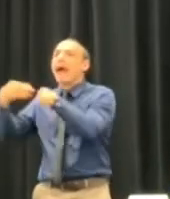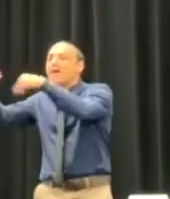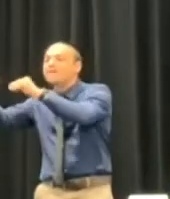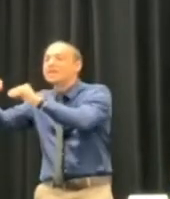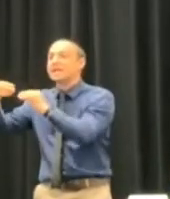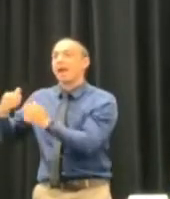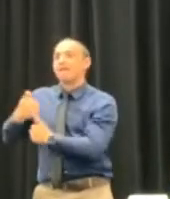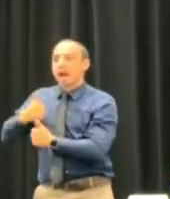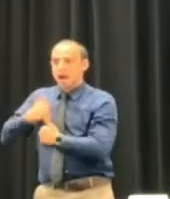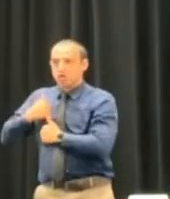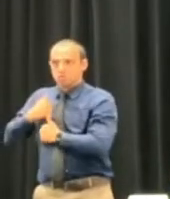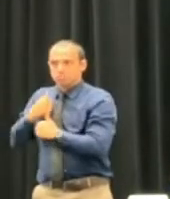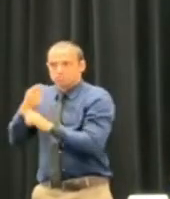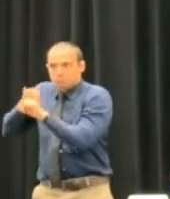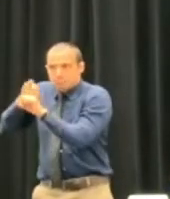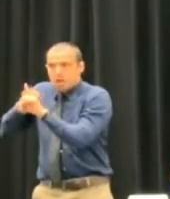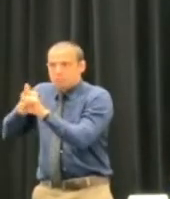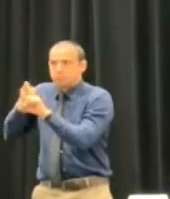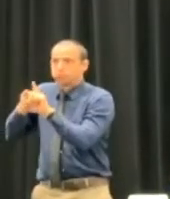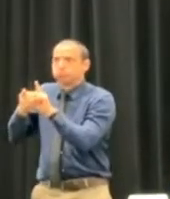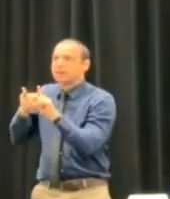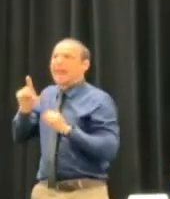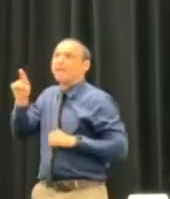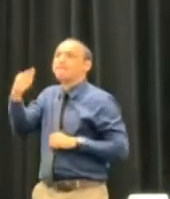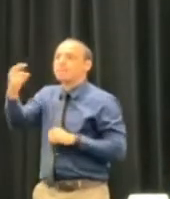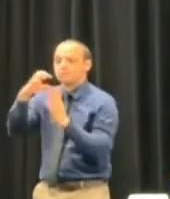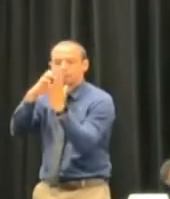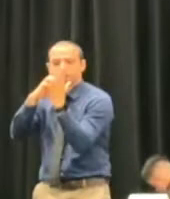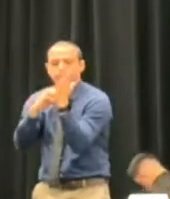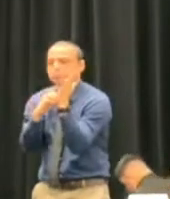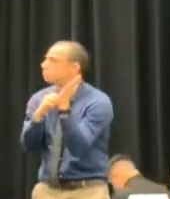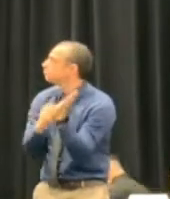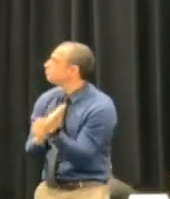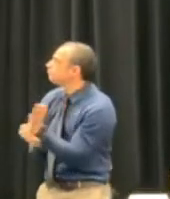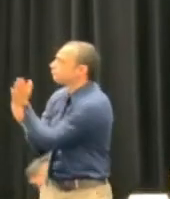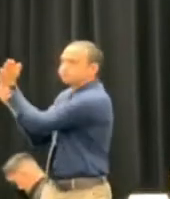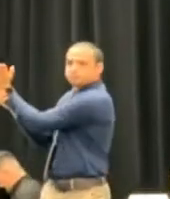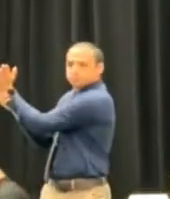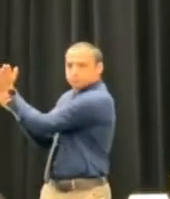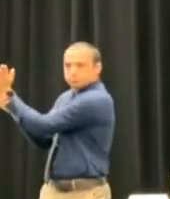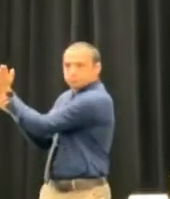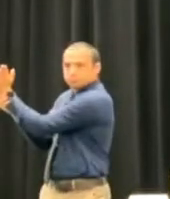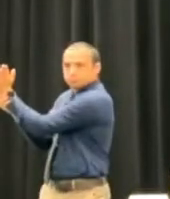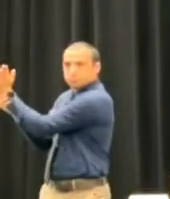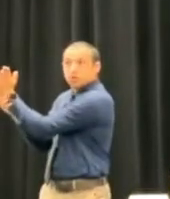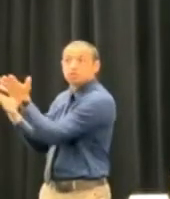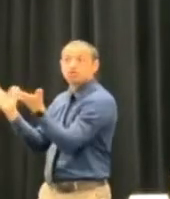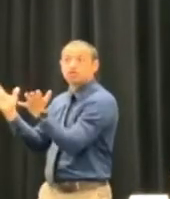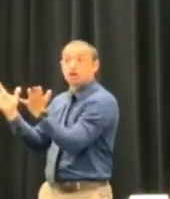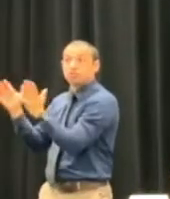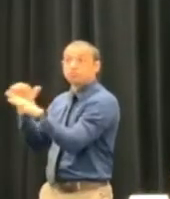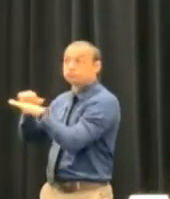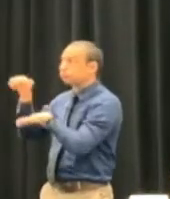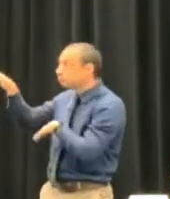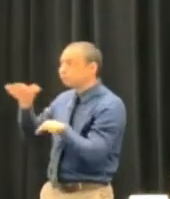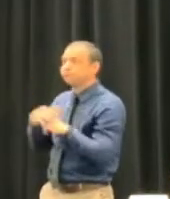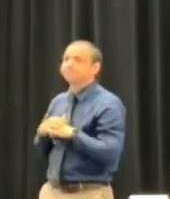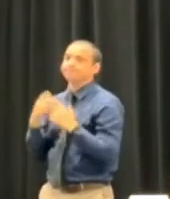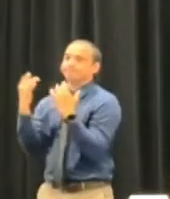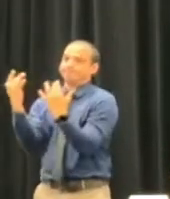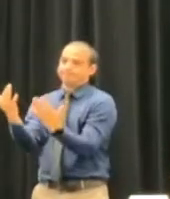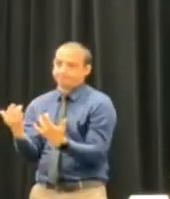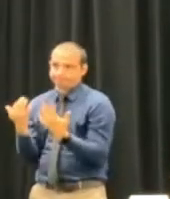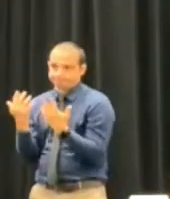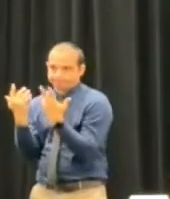y se le somete a un primer borrador a la junta de control fiscal fue sometido estamos en un proceso esto va a